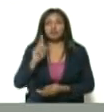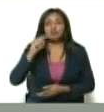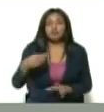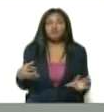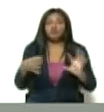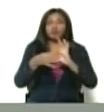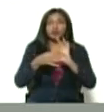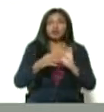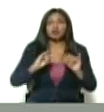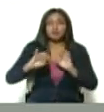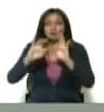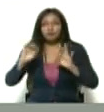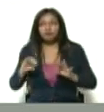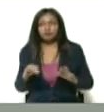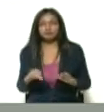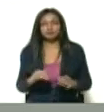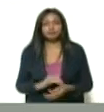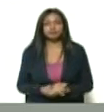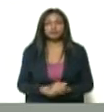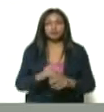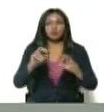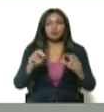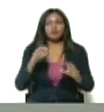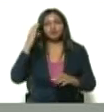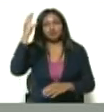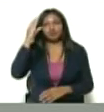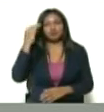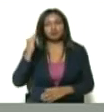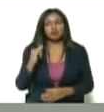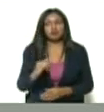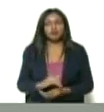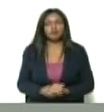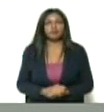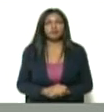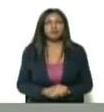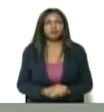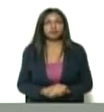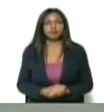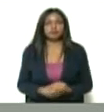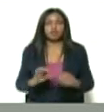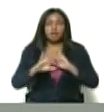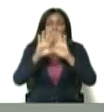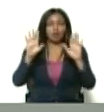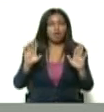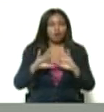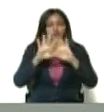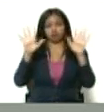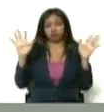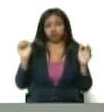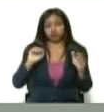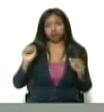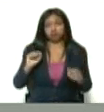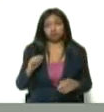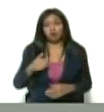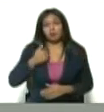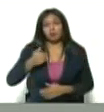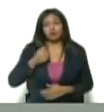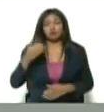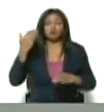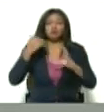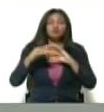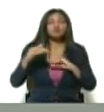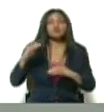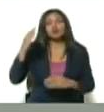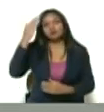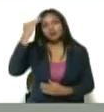en lo que llamamos la nueva conciencia que debe surgir en la humanidad. Correcto, correcto. Bueno, aprovecho para enviar un saludo